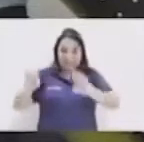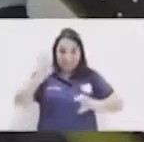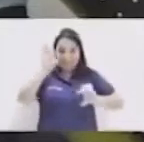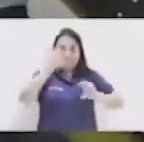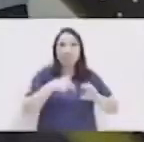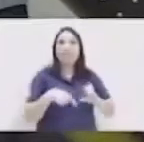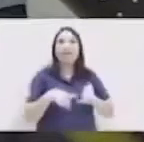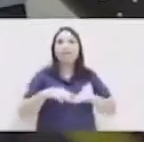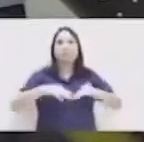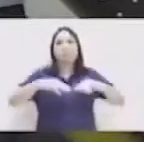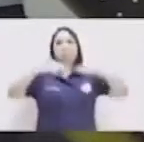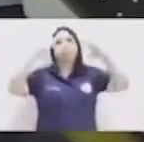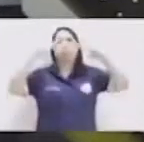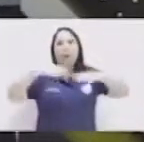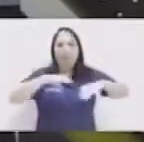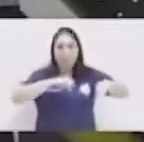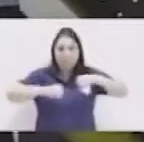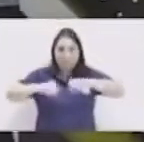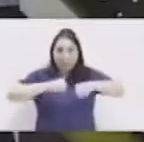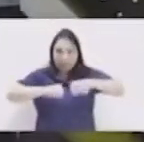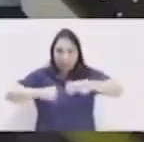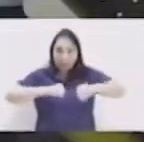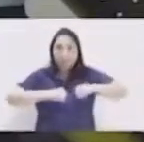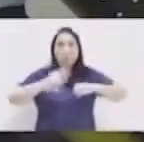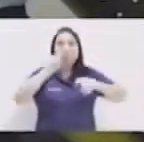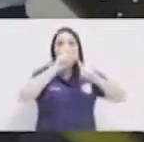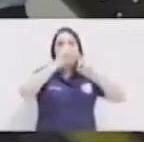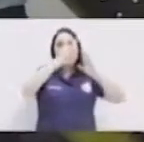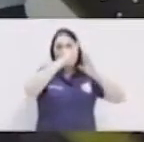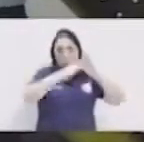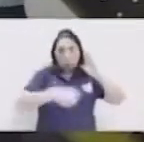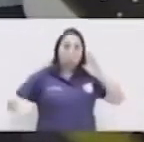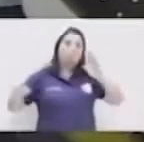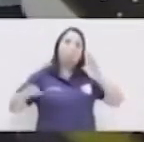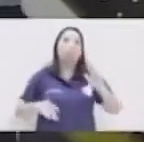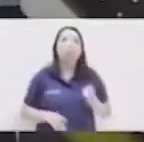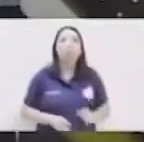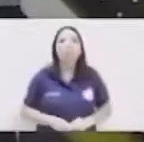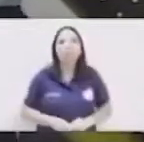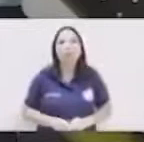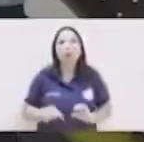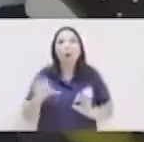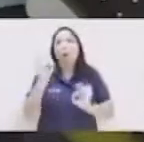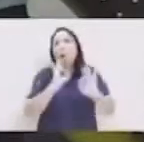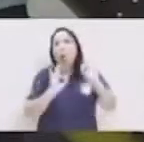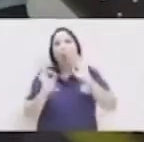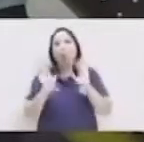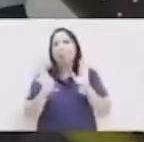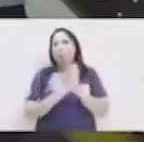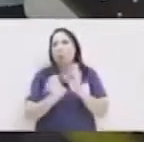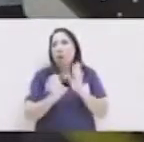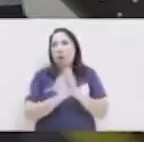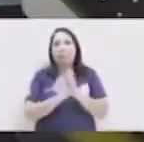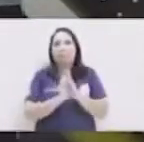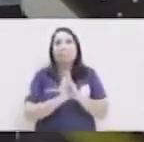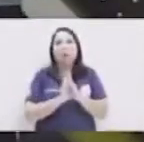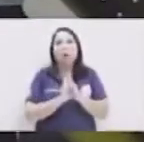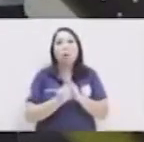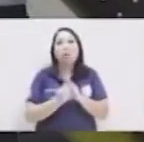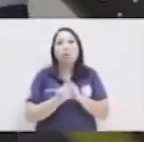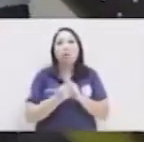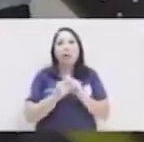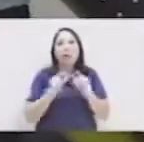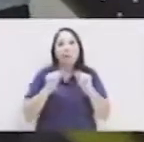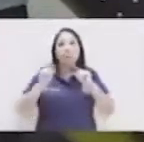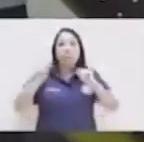las inundaciones, también sobre los derrumbes o sobre incluso alguna propagación de alguna pandemia,